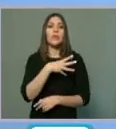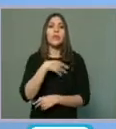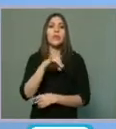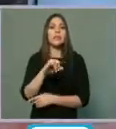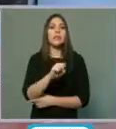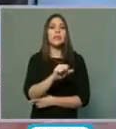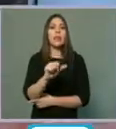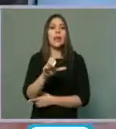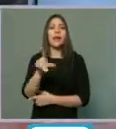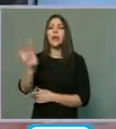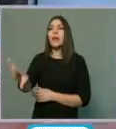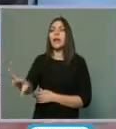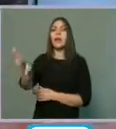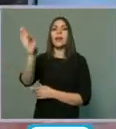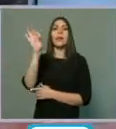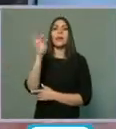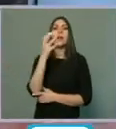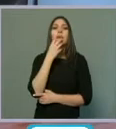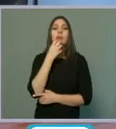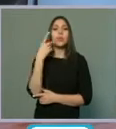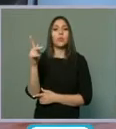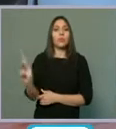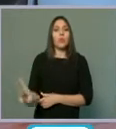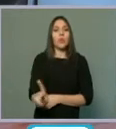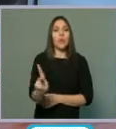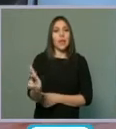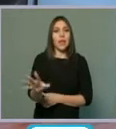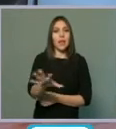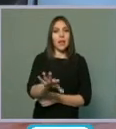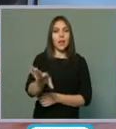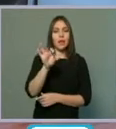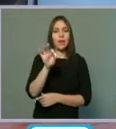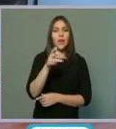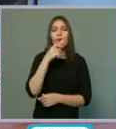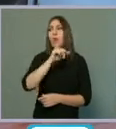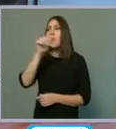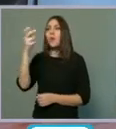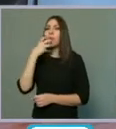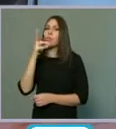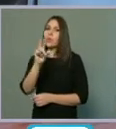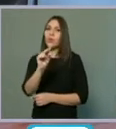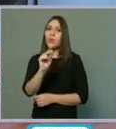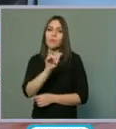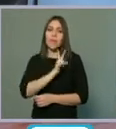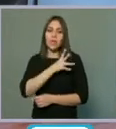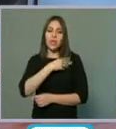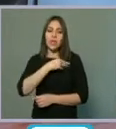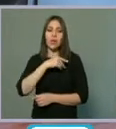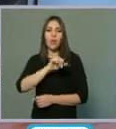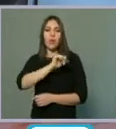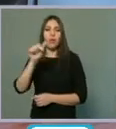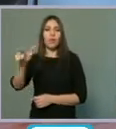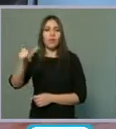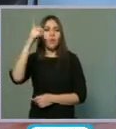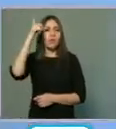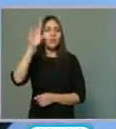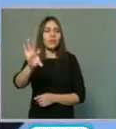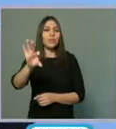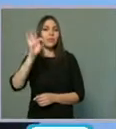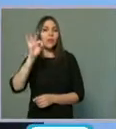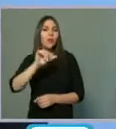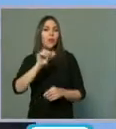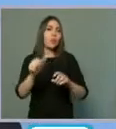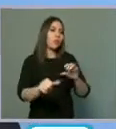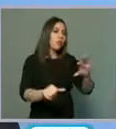Y los judíos, digo, los musulmanes dicen que es su otro hijo el que es el elegido. Entonces, las 12 tribus de alguna manera convergen y salen